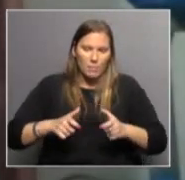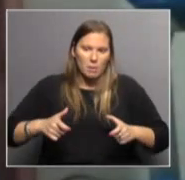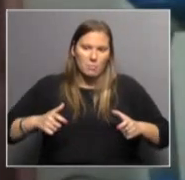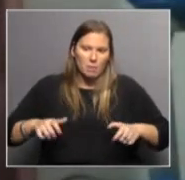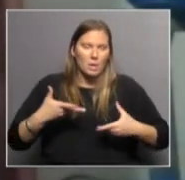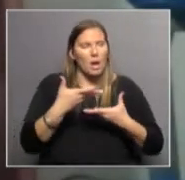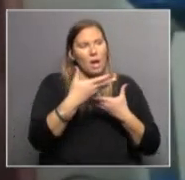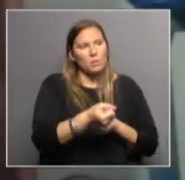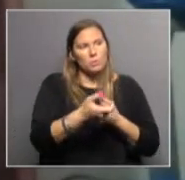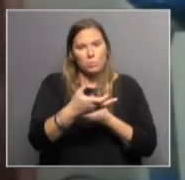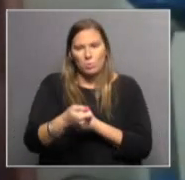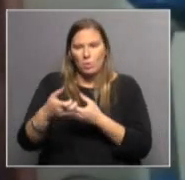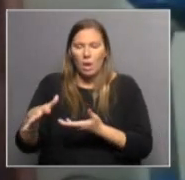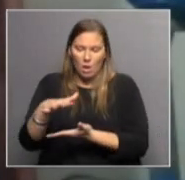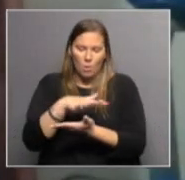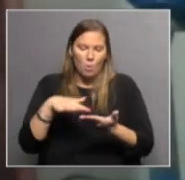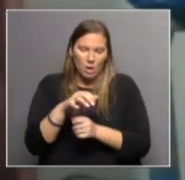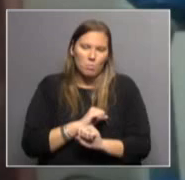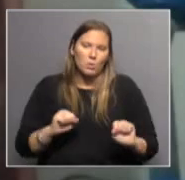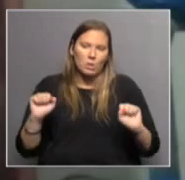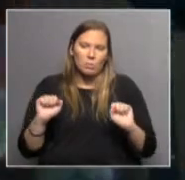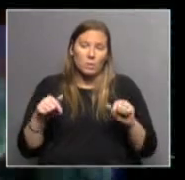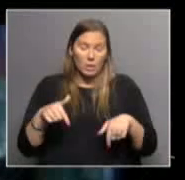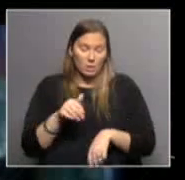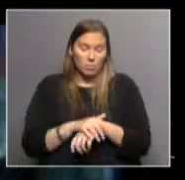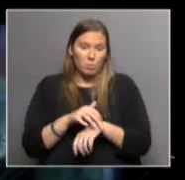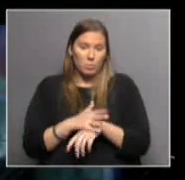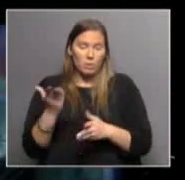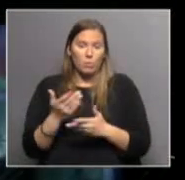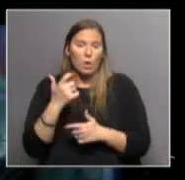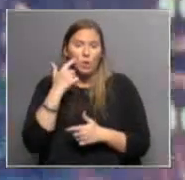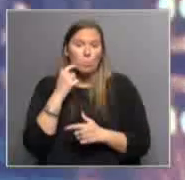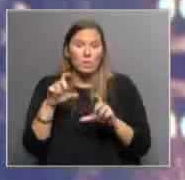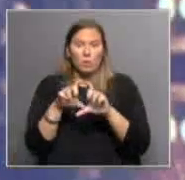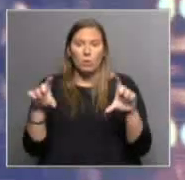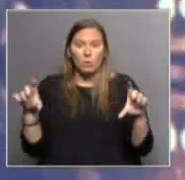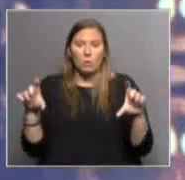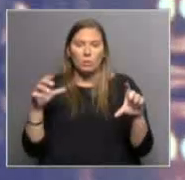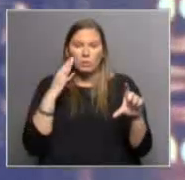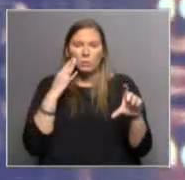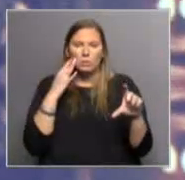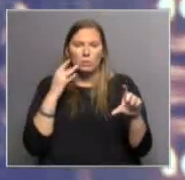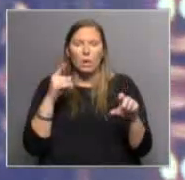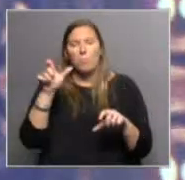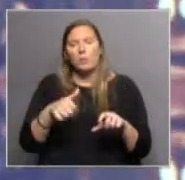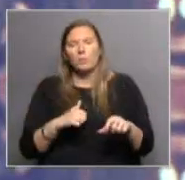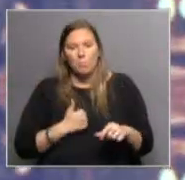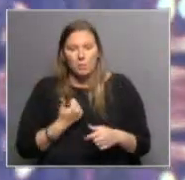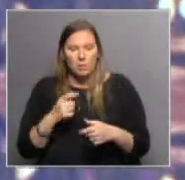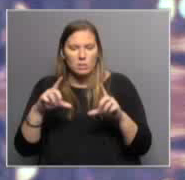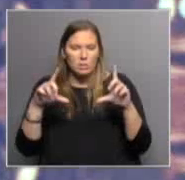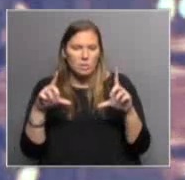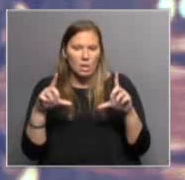ayudas a todos los sitios que podamos llegar. En este momento estamos pasando los celulares, así que la gente aproveche, agarre una hoja y una lapicera